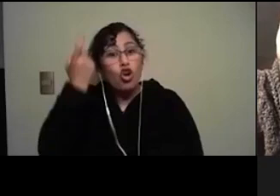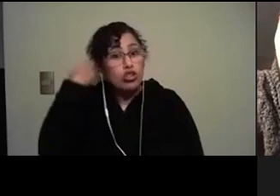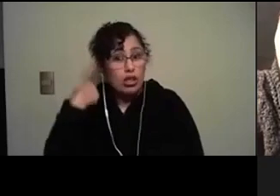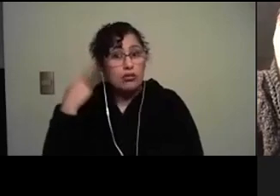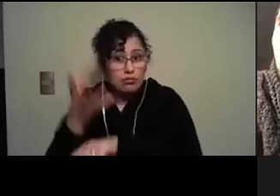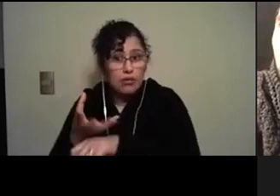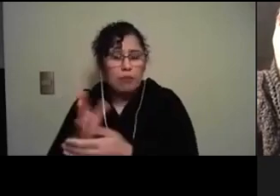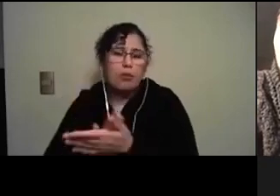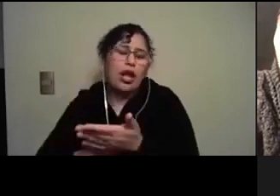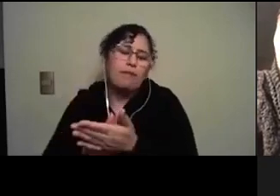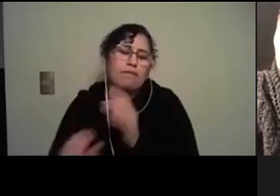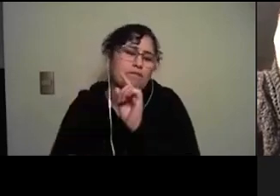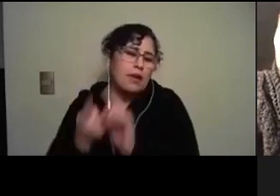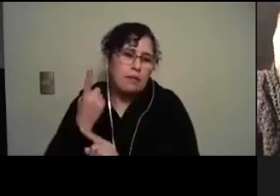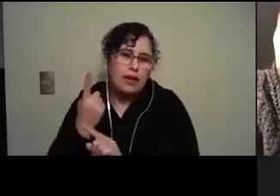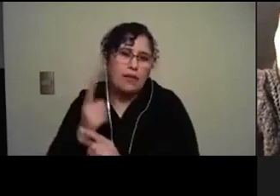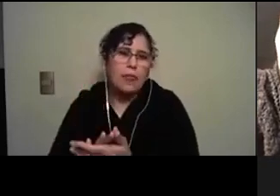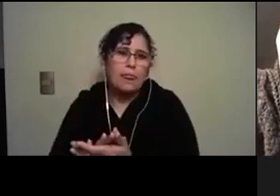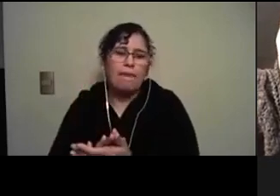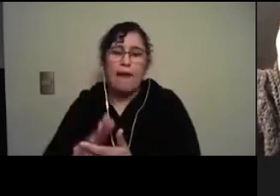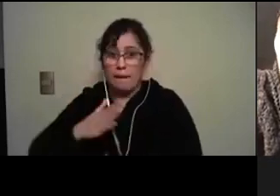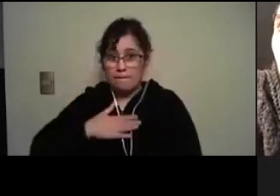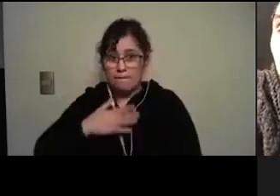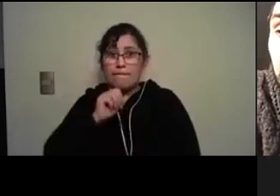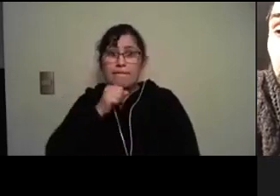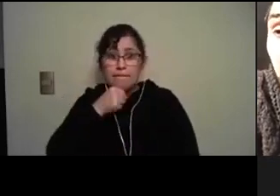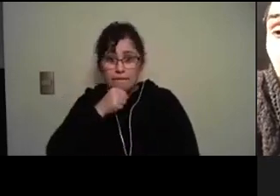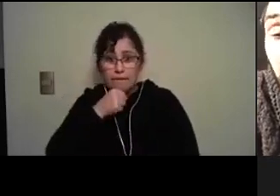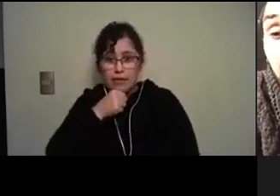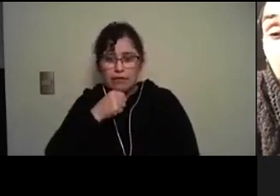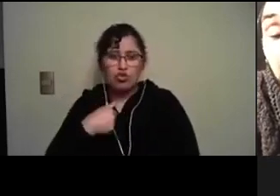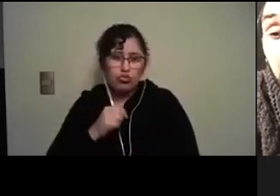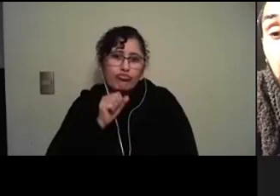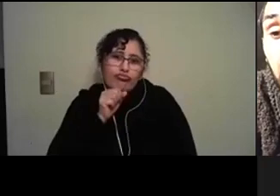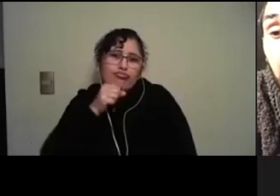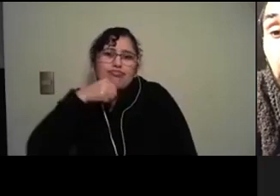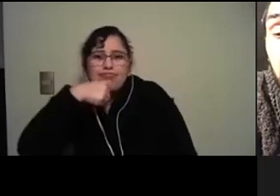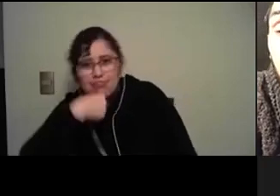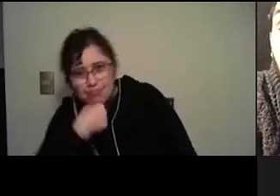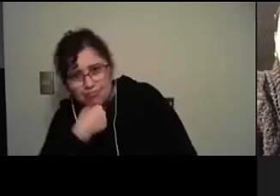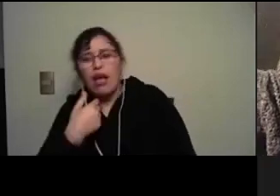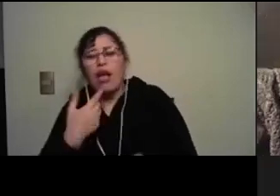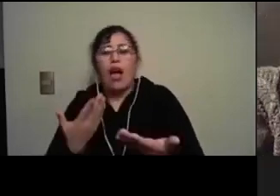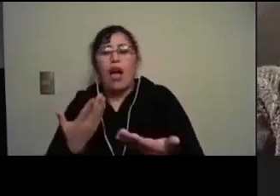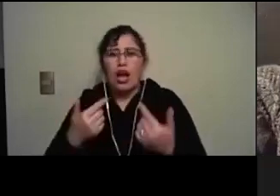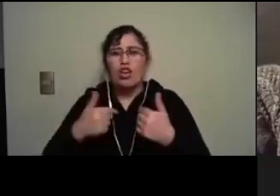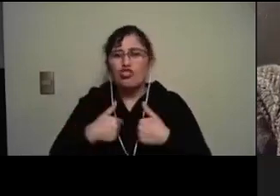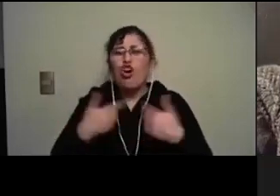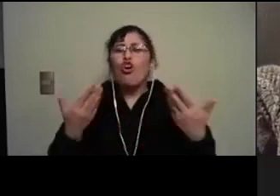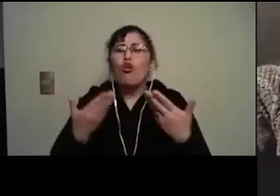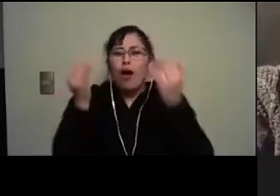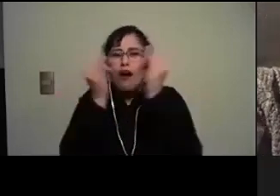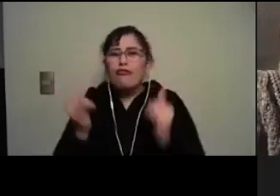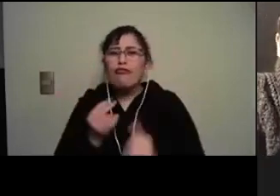primero, con que mi envejecimiento va a estar supeditado en gran medida al estilo de vida que yo tenga